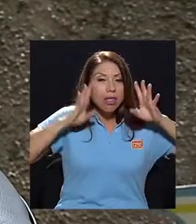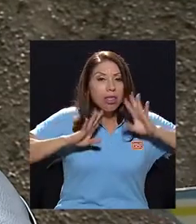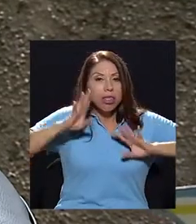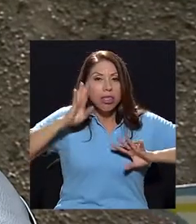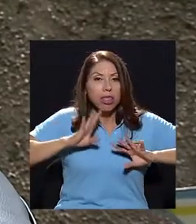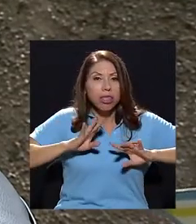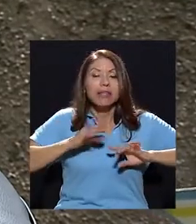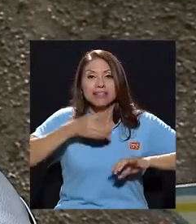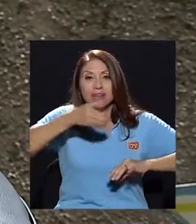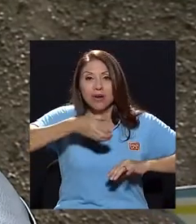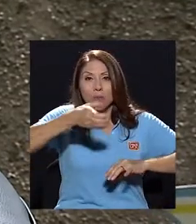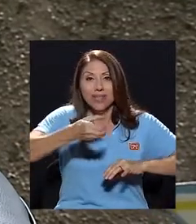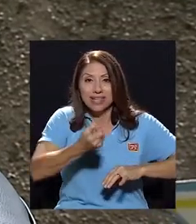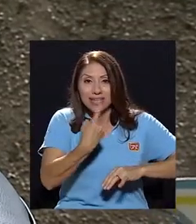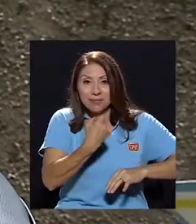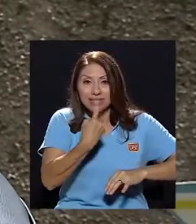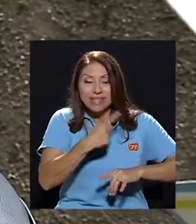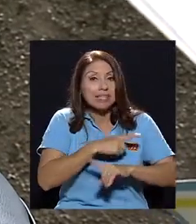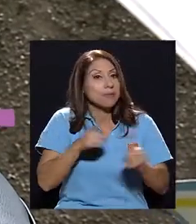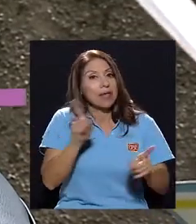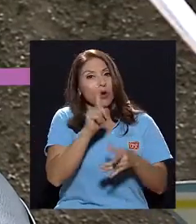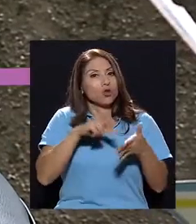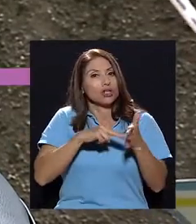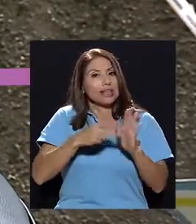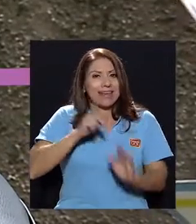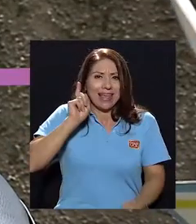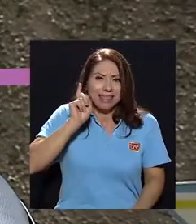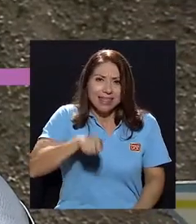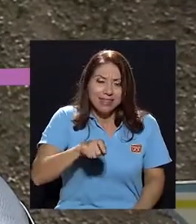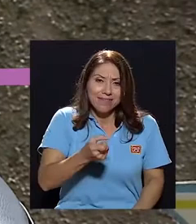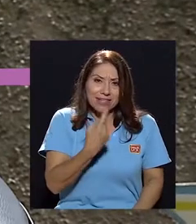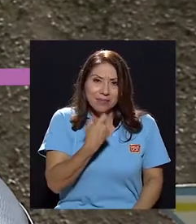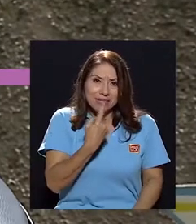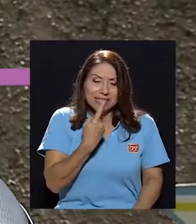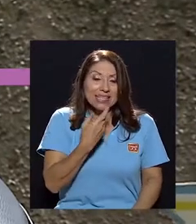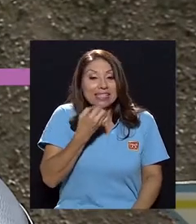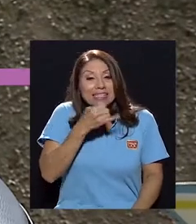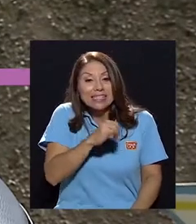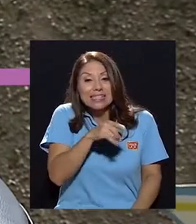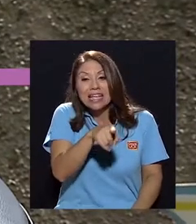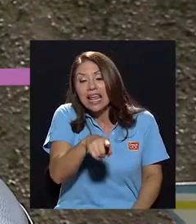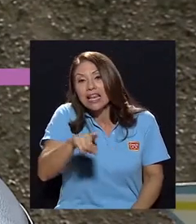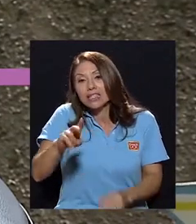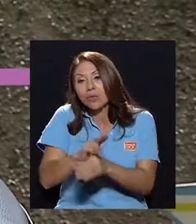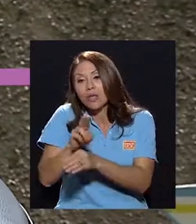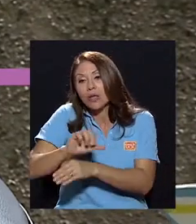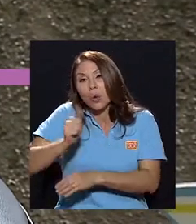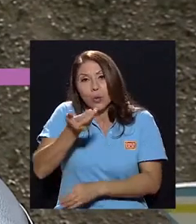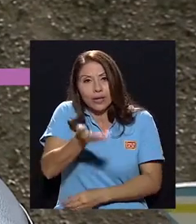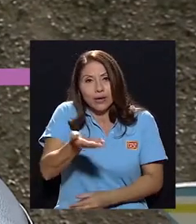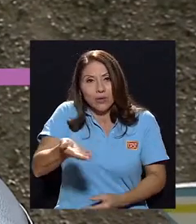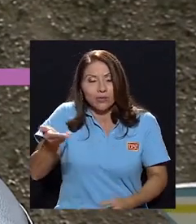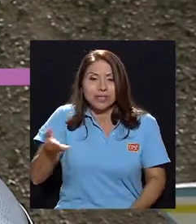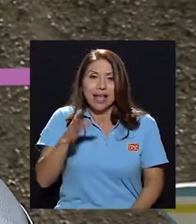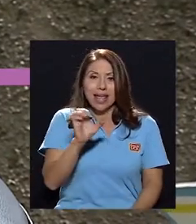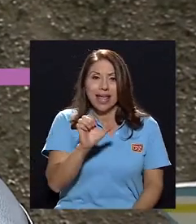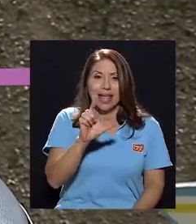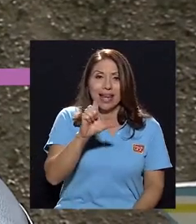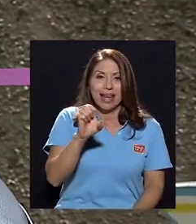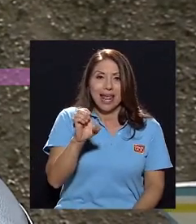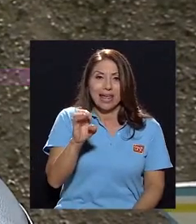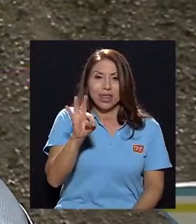no necesariamente necesitan esas pastillas si, por ejemplo, están obteniendo los electrolitos de otras fuentes. Si están